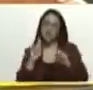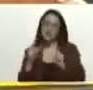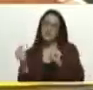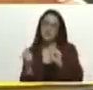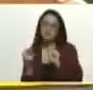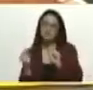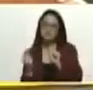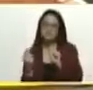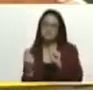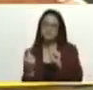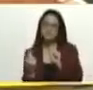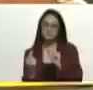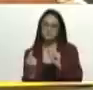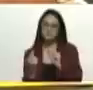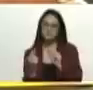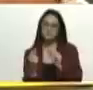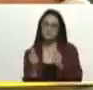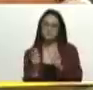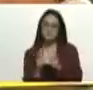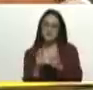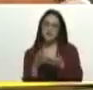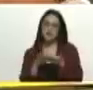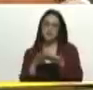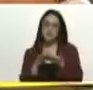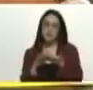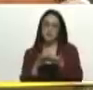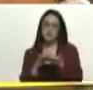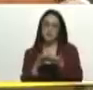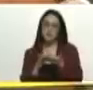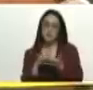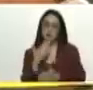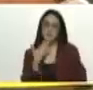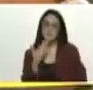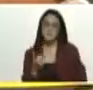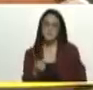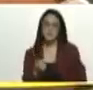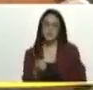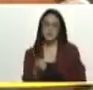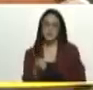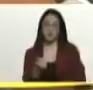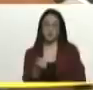que encuentren una solución. A lo mejor